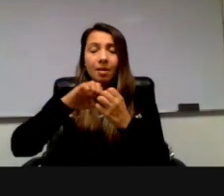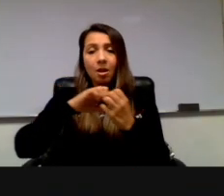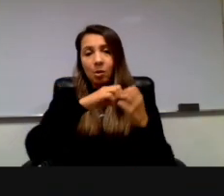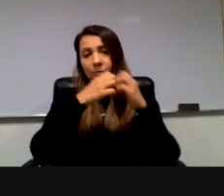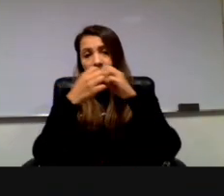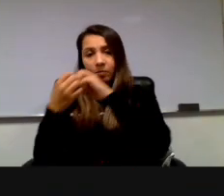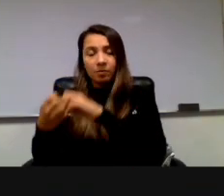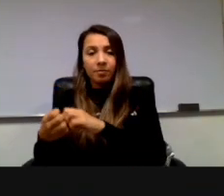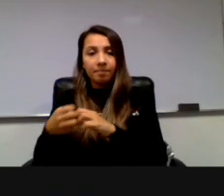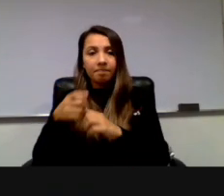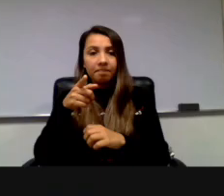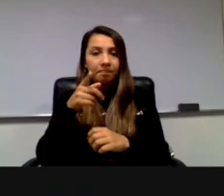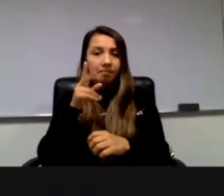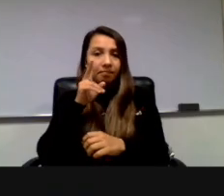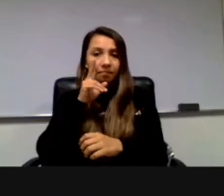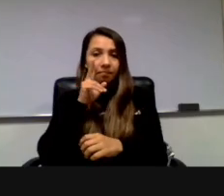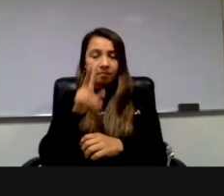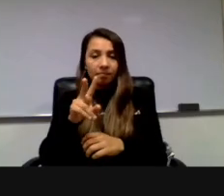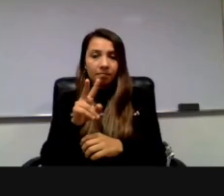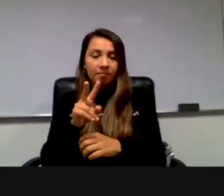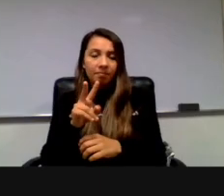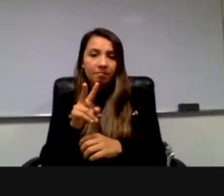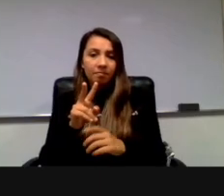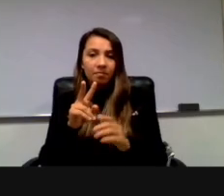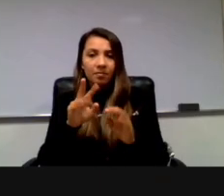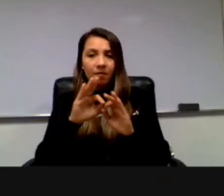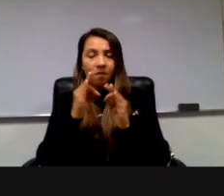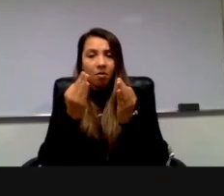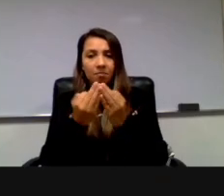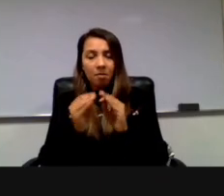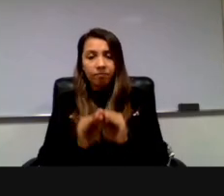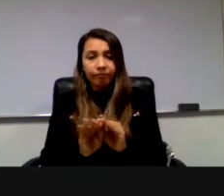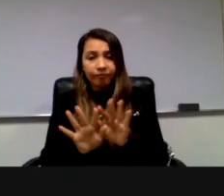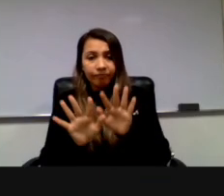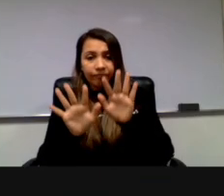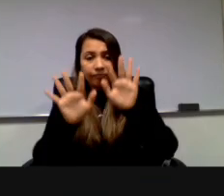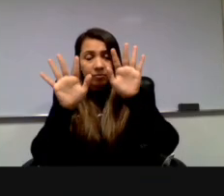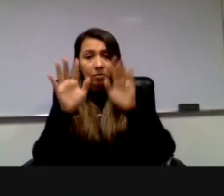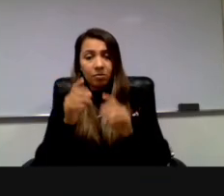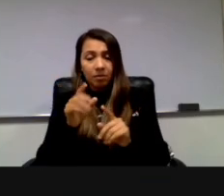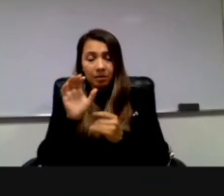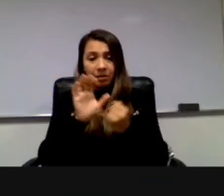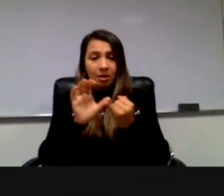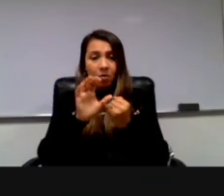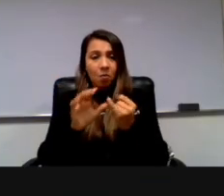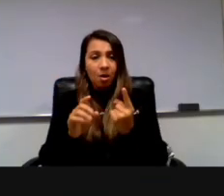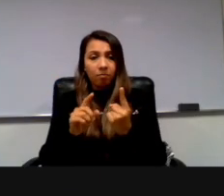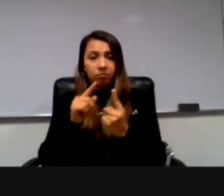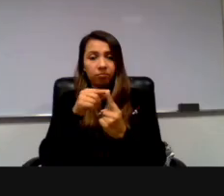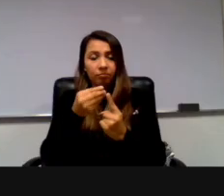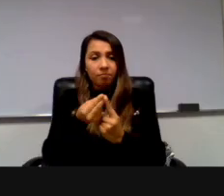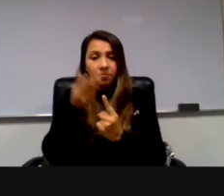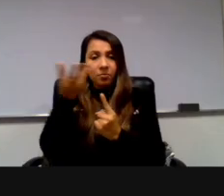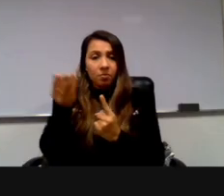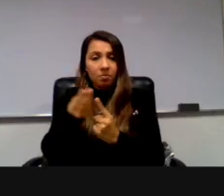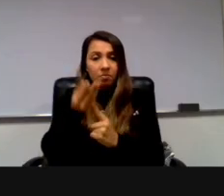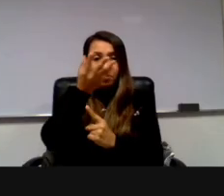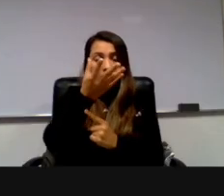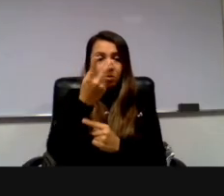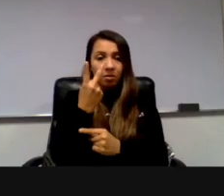herencia, digamos, es vertical, de una célula que da origen a dos por división